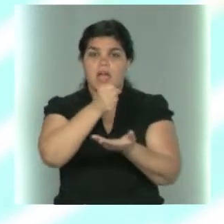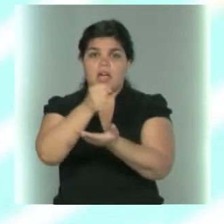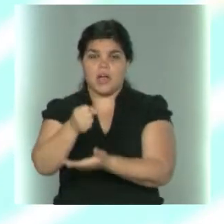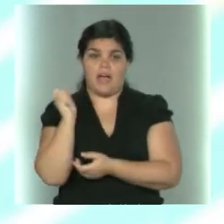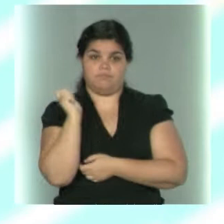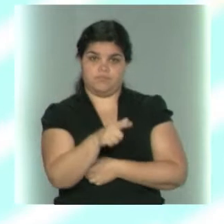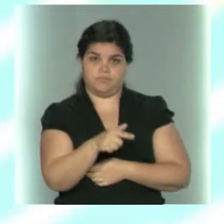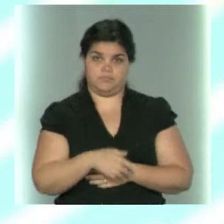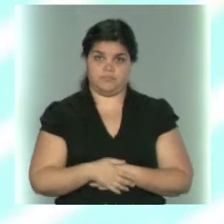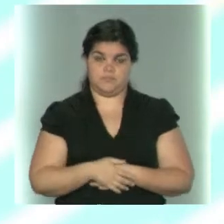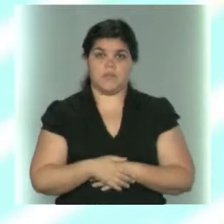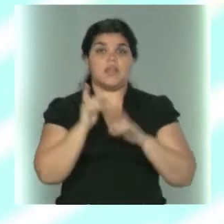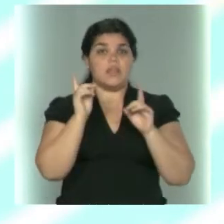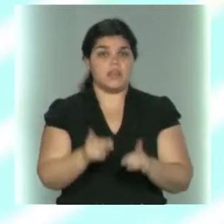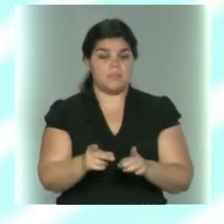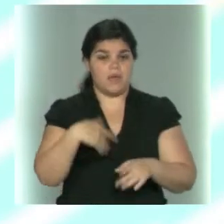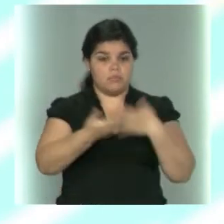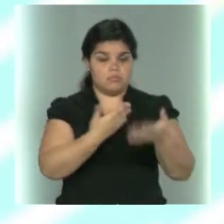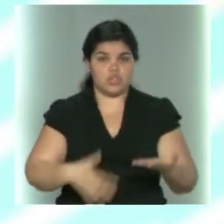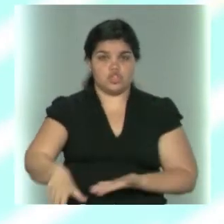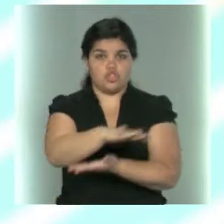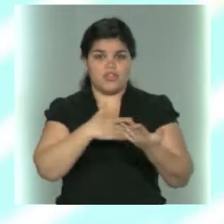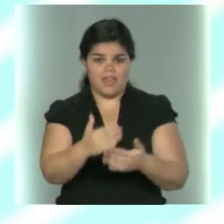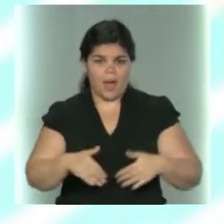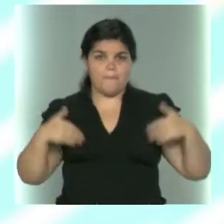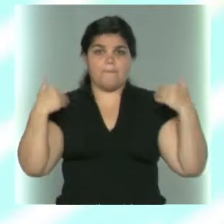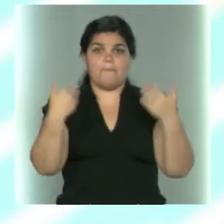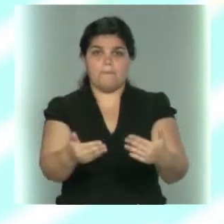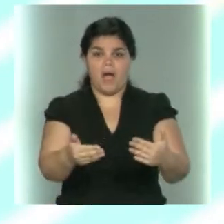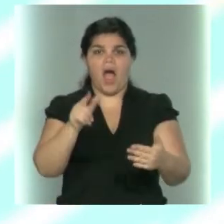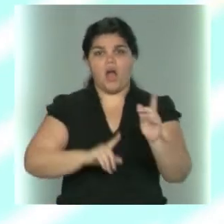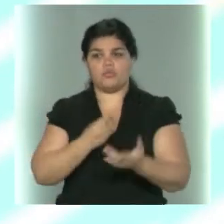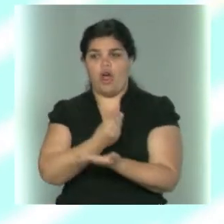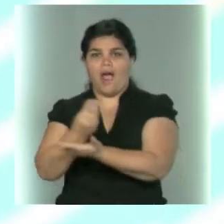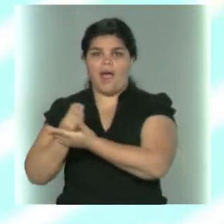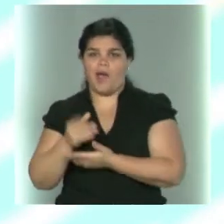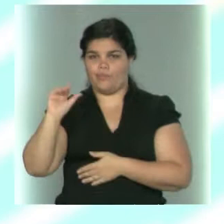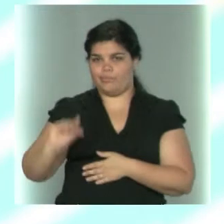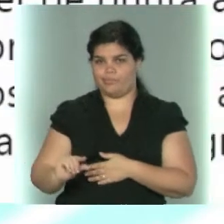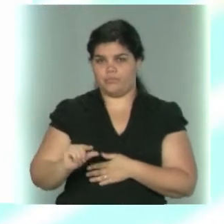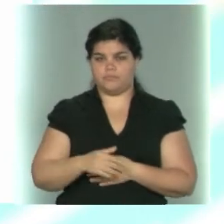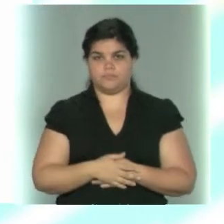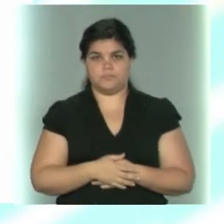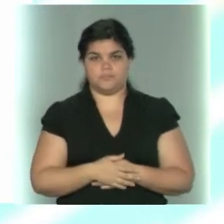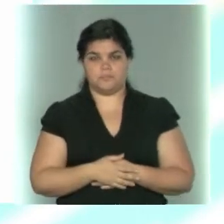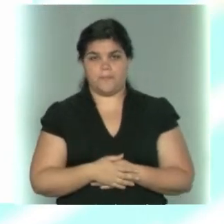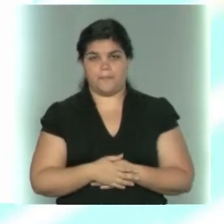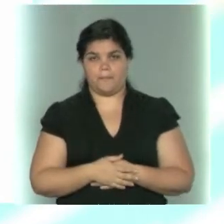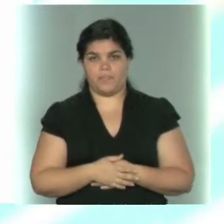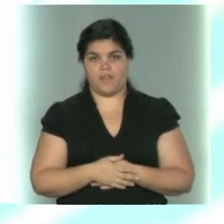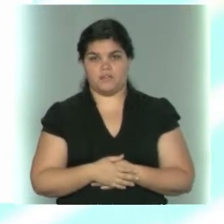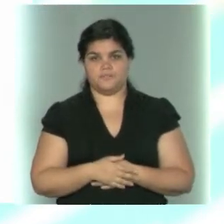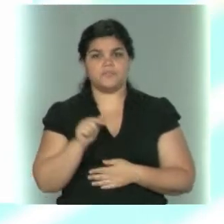su campo. Seguro que hará más por la sociedad que muchos de los que hoy están ocupando ciertos cargos, dice esta persona. Vamos a ver qué más